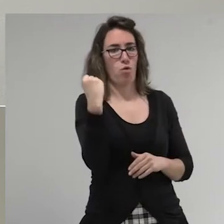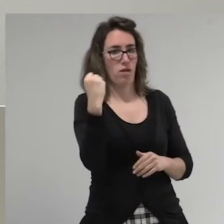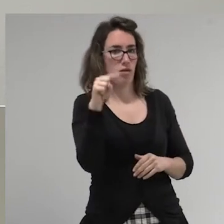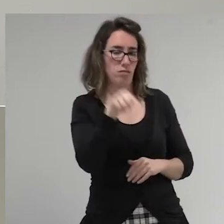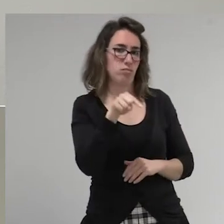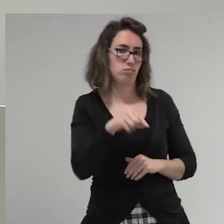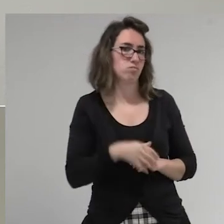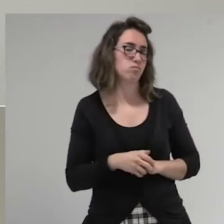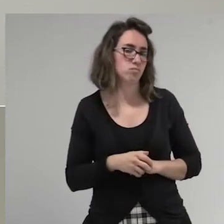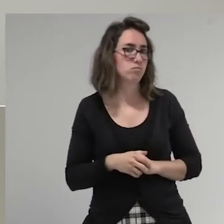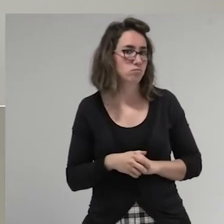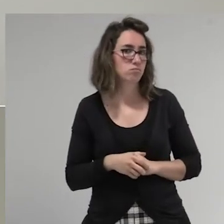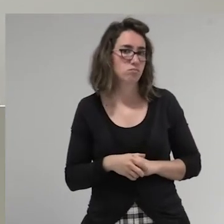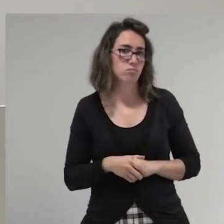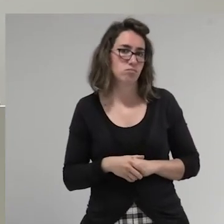Sí.